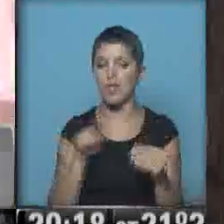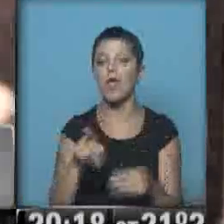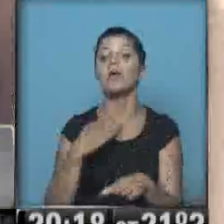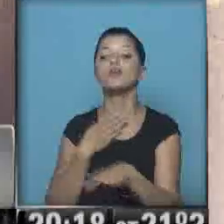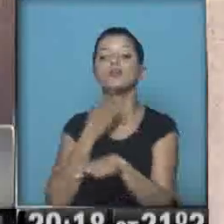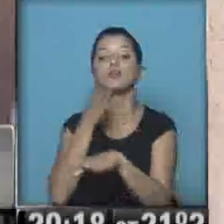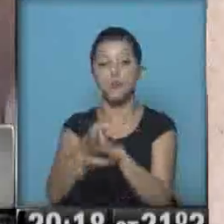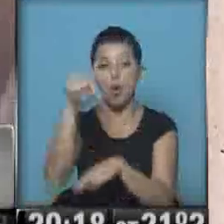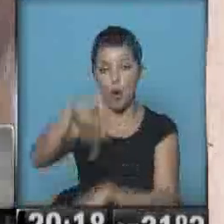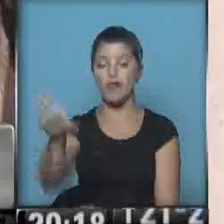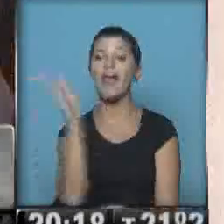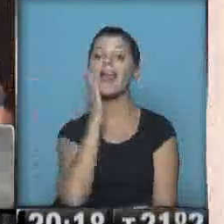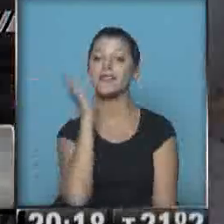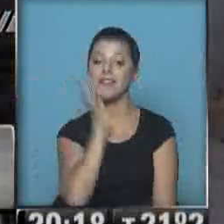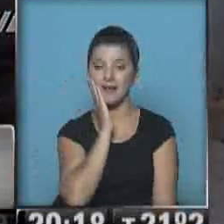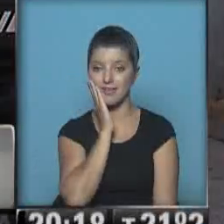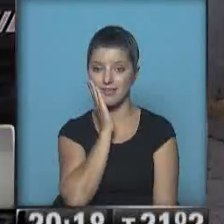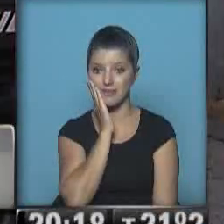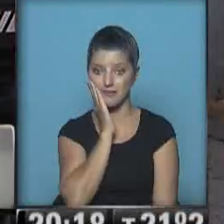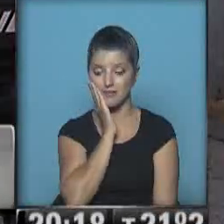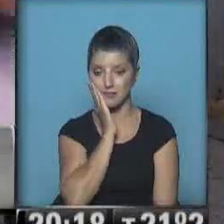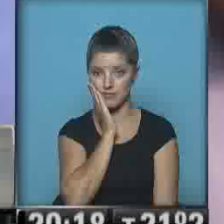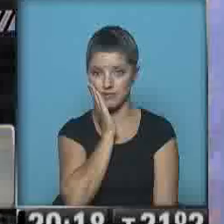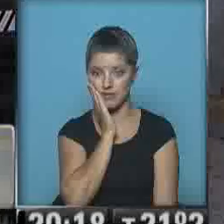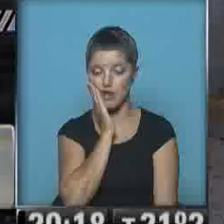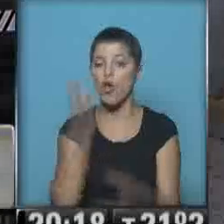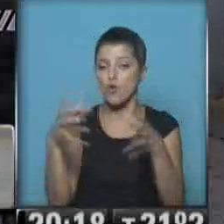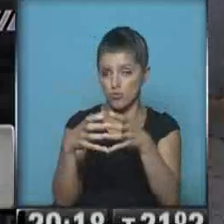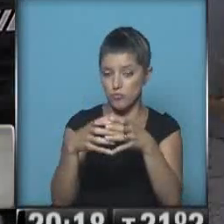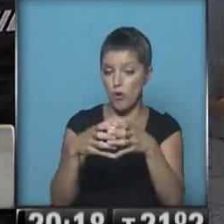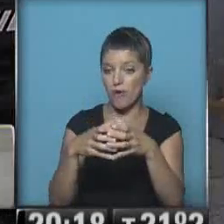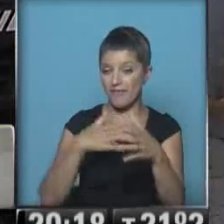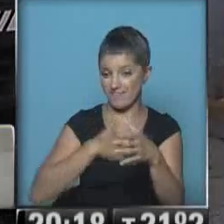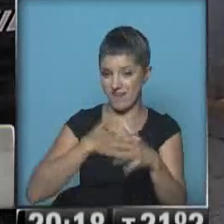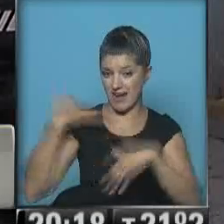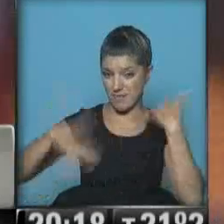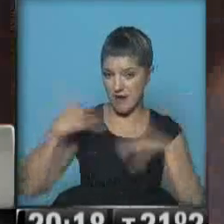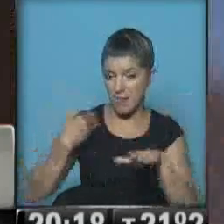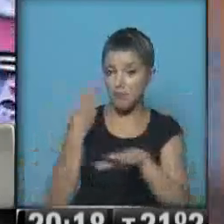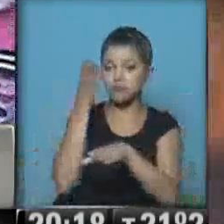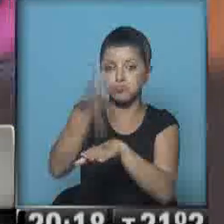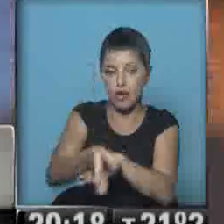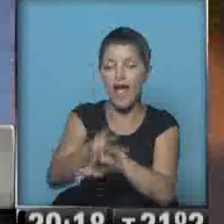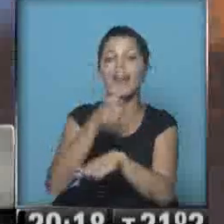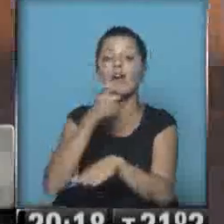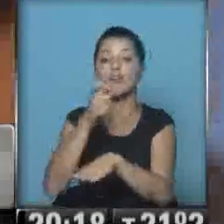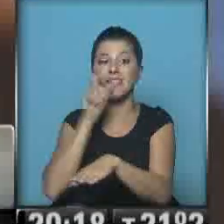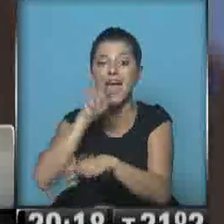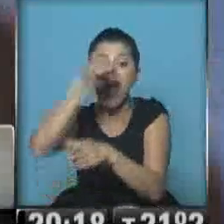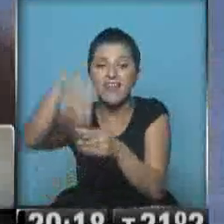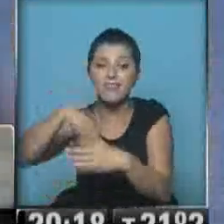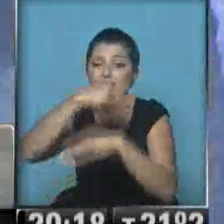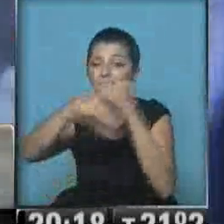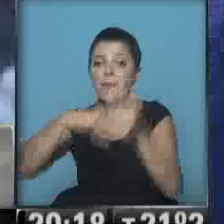esta tarde un centenar de barras en la confitería del club donde hay familias